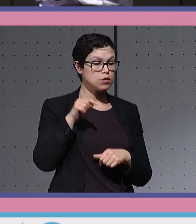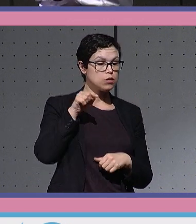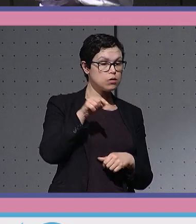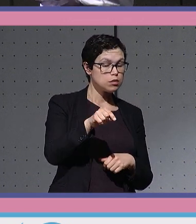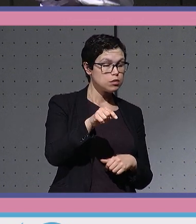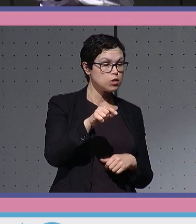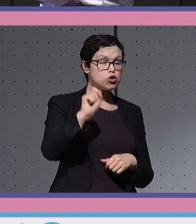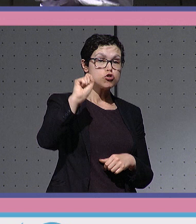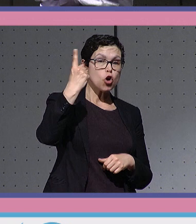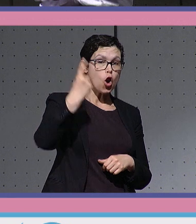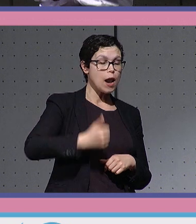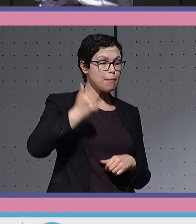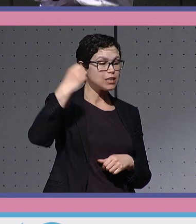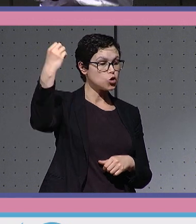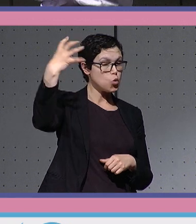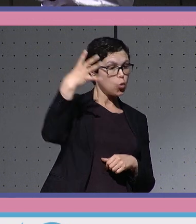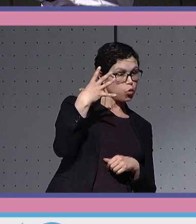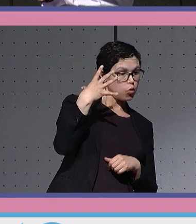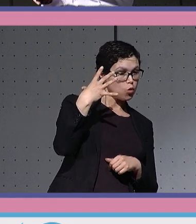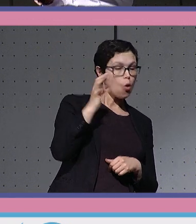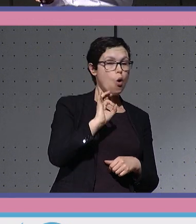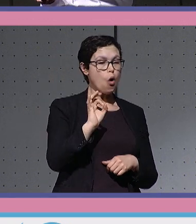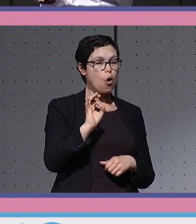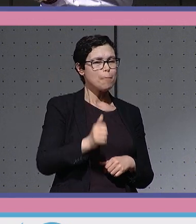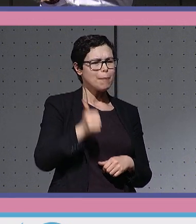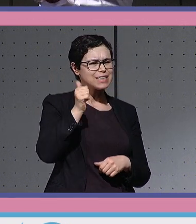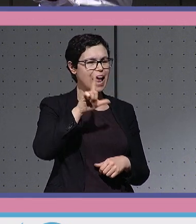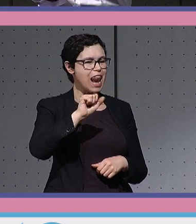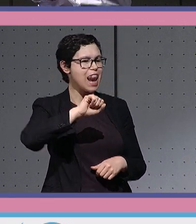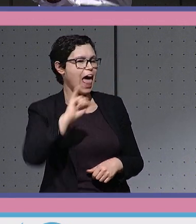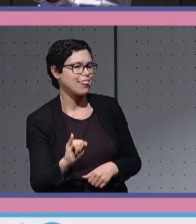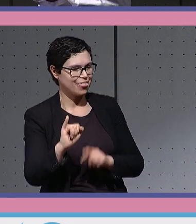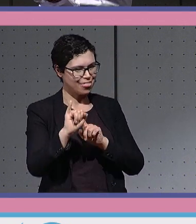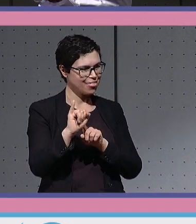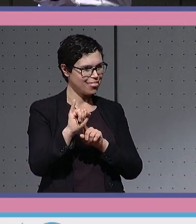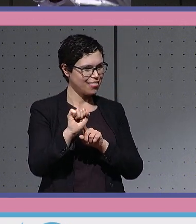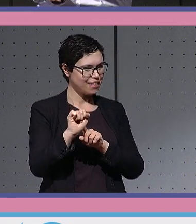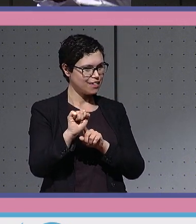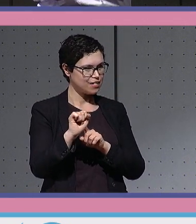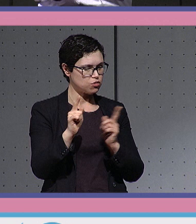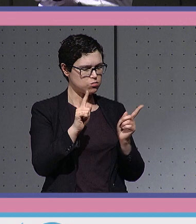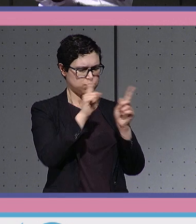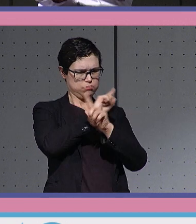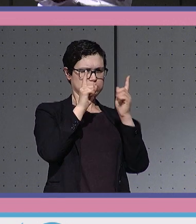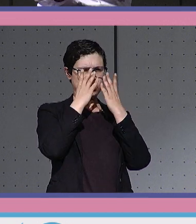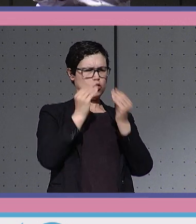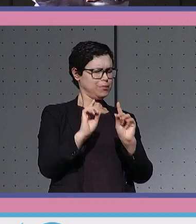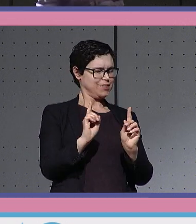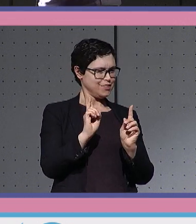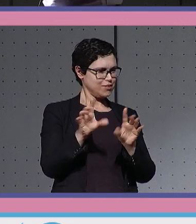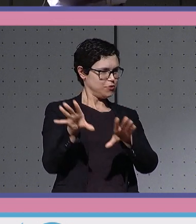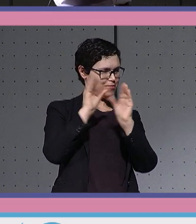se entiende. Pero si dice, con ese sol hay más laz, eso no se entiende. Es más patogénica la segunda, porque la instrucción se entiende mal.